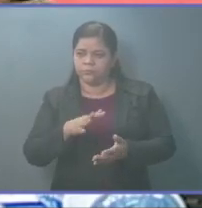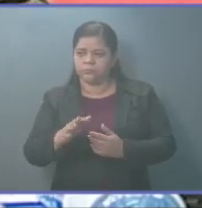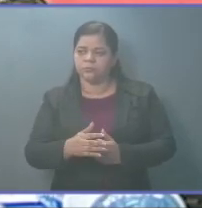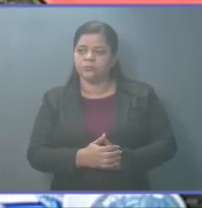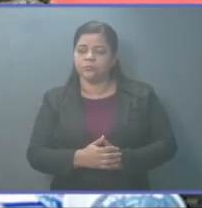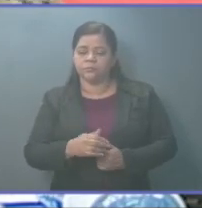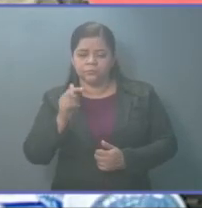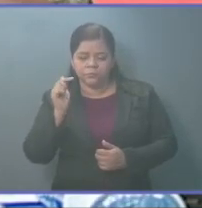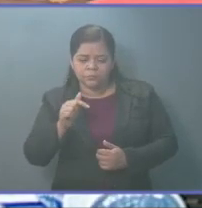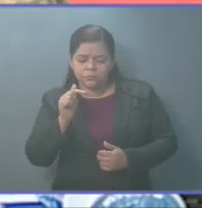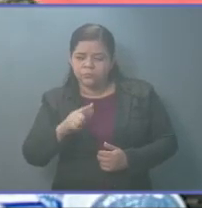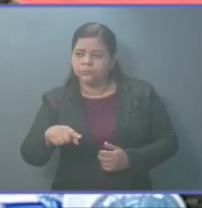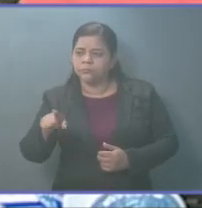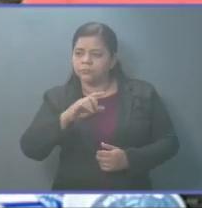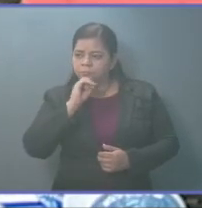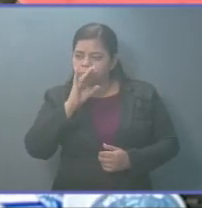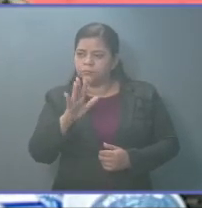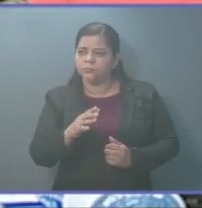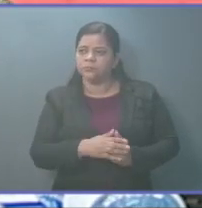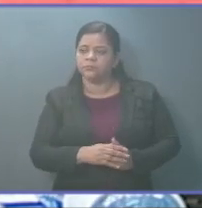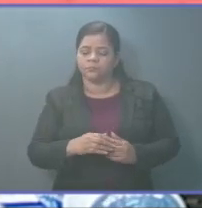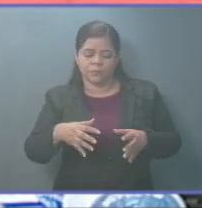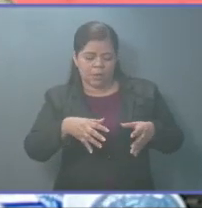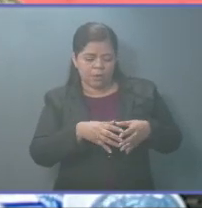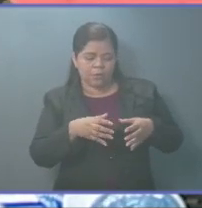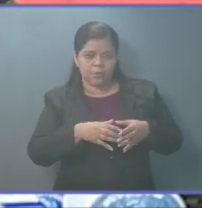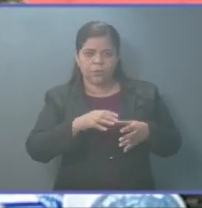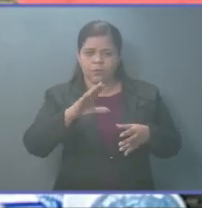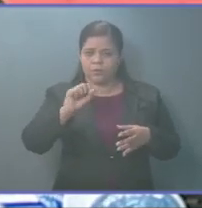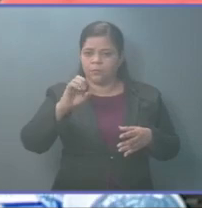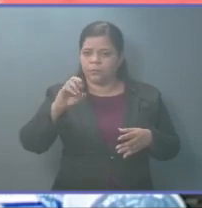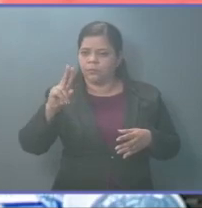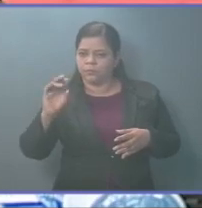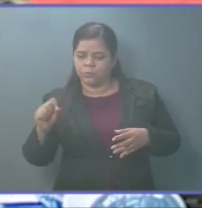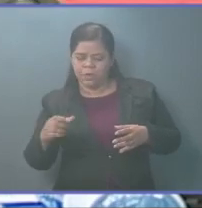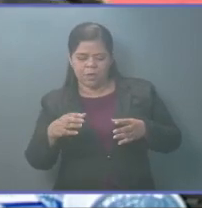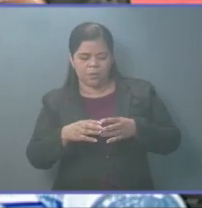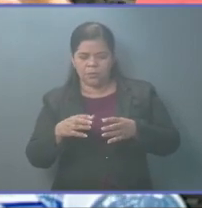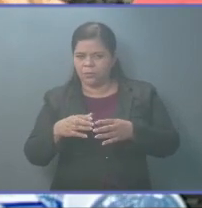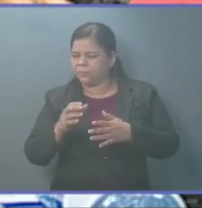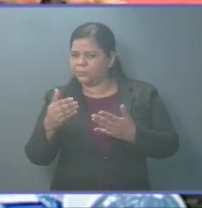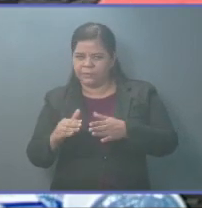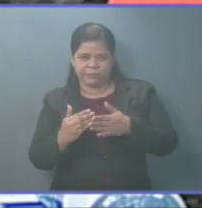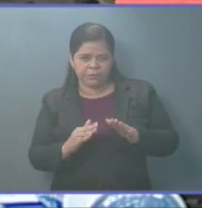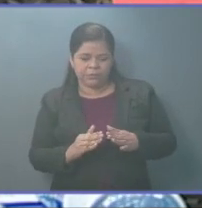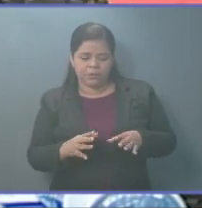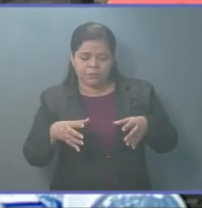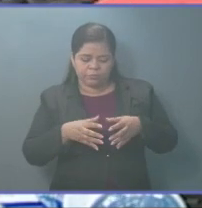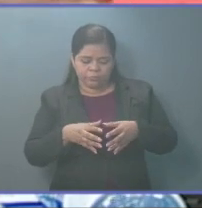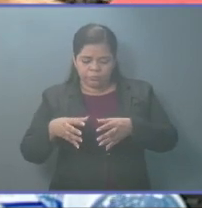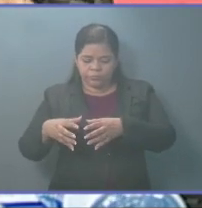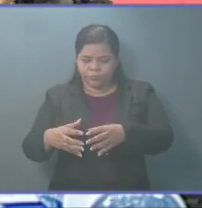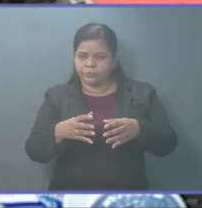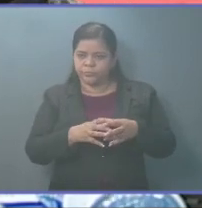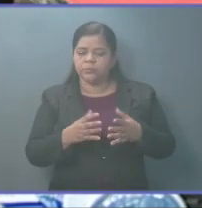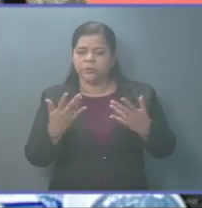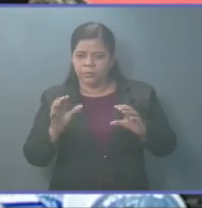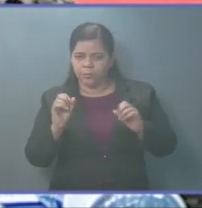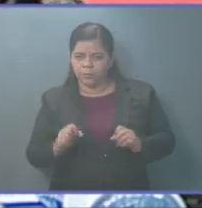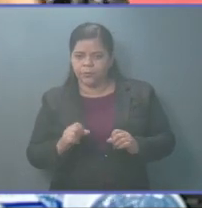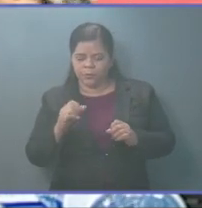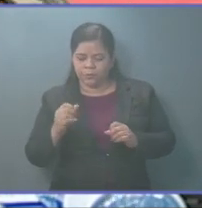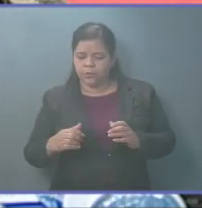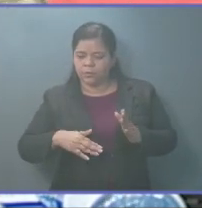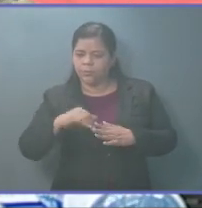escuchan mencionar el Comando Zeus, la Fuerza de Tarea Marte, que a esas unidades les puede agregar o quitar